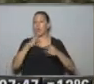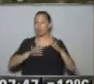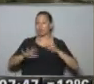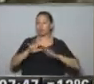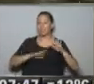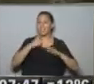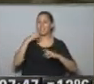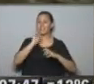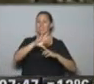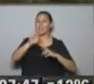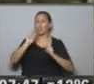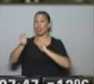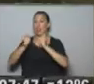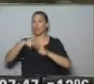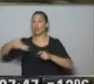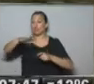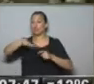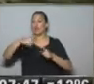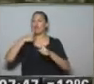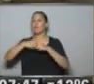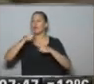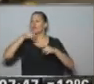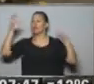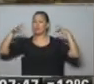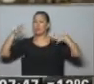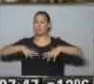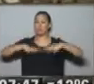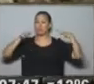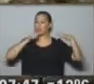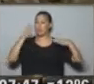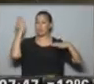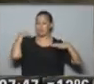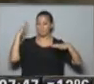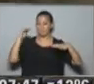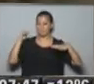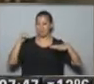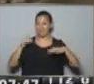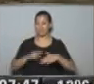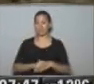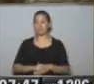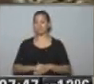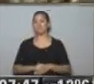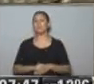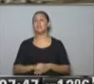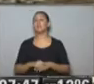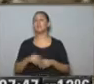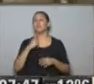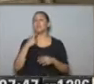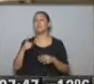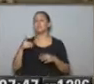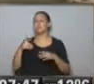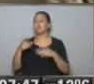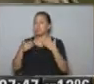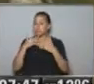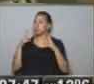diferentes zonas que resultaron afectadas tras el temporal del martes pasado el encuentro se desarrolló en un tono cordial